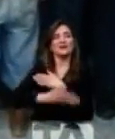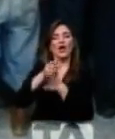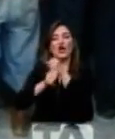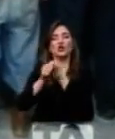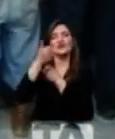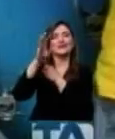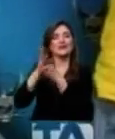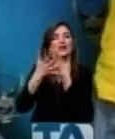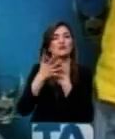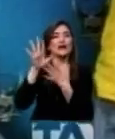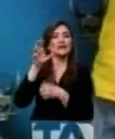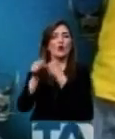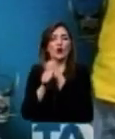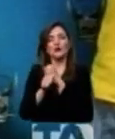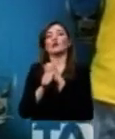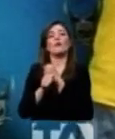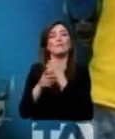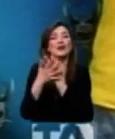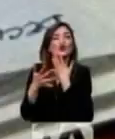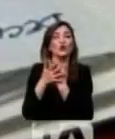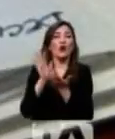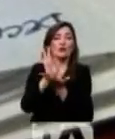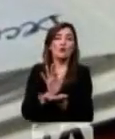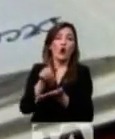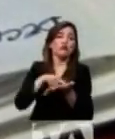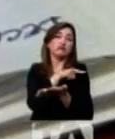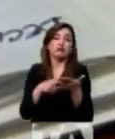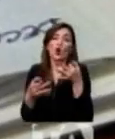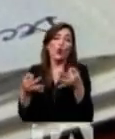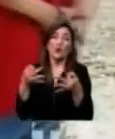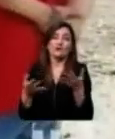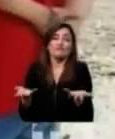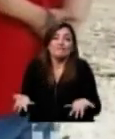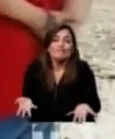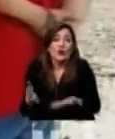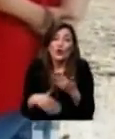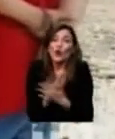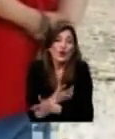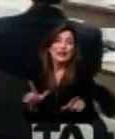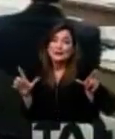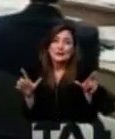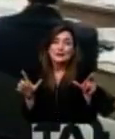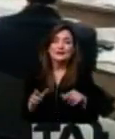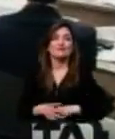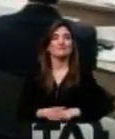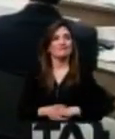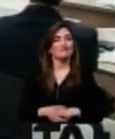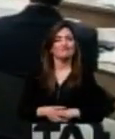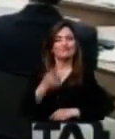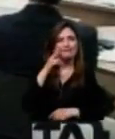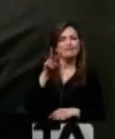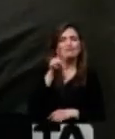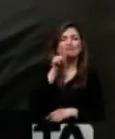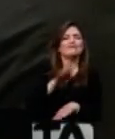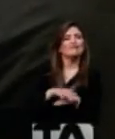16 años y de 5 años de prisión pero finalmente declaran la nulidad del juicio es decir todos están libres desde aquí se gira la mirada